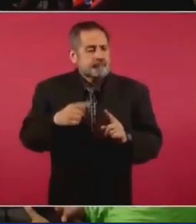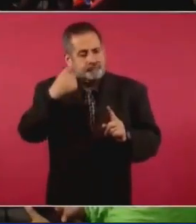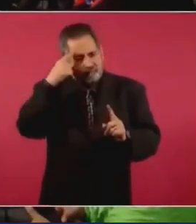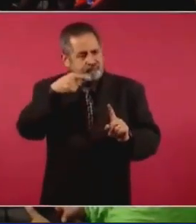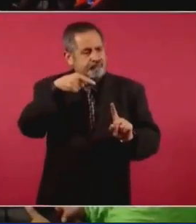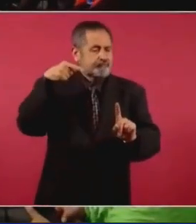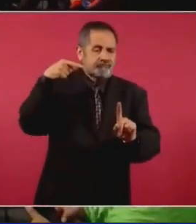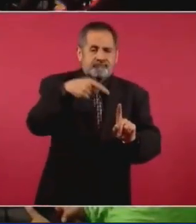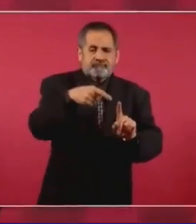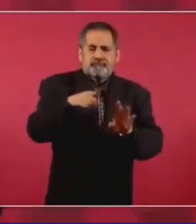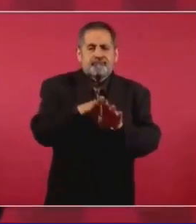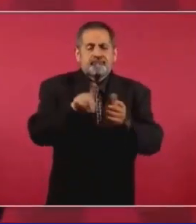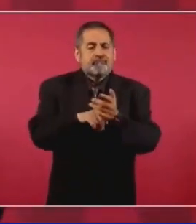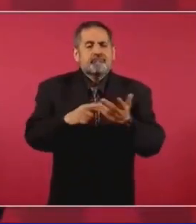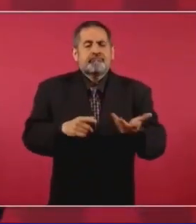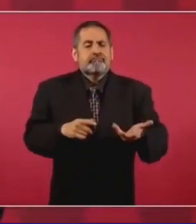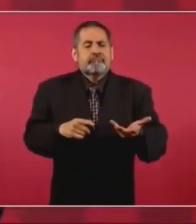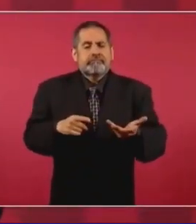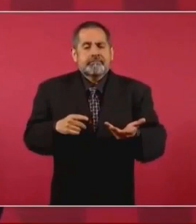dirigida